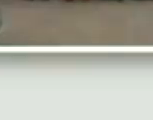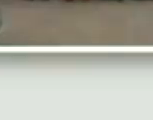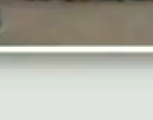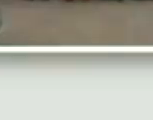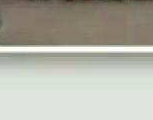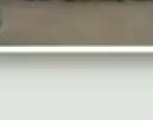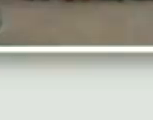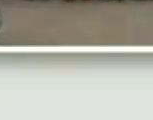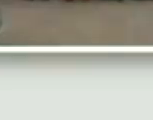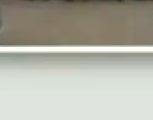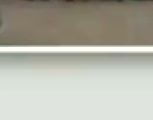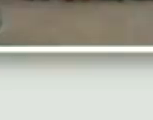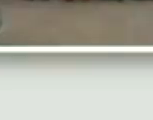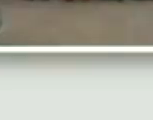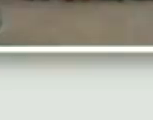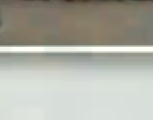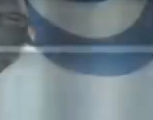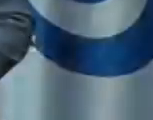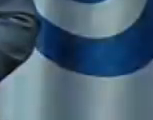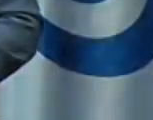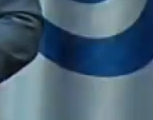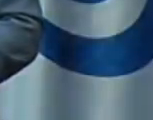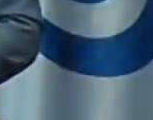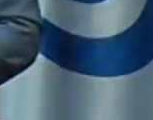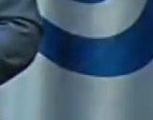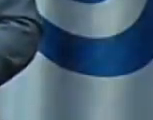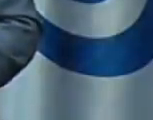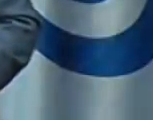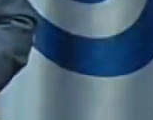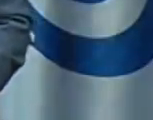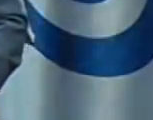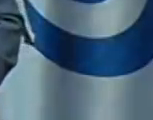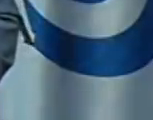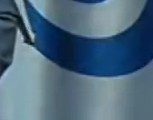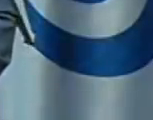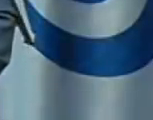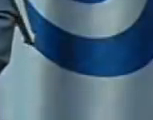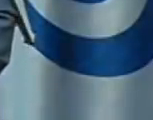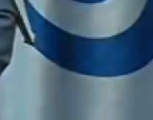son cualquier cosa. Igualmente acá puede verse